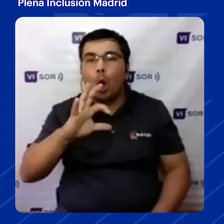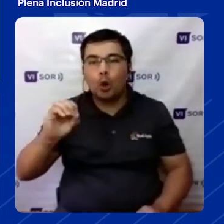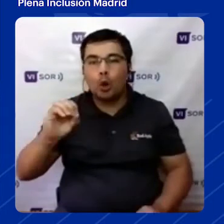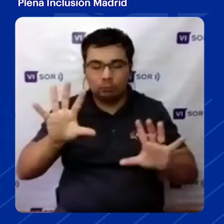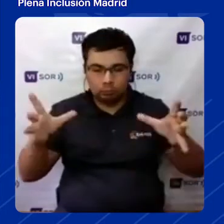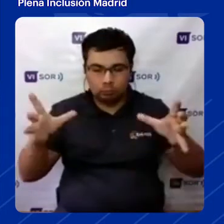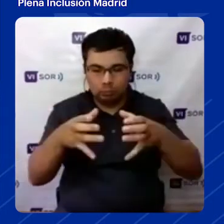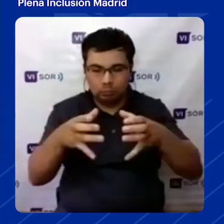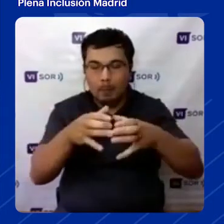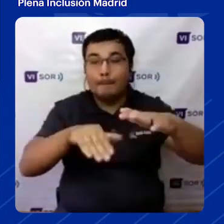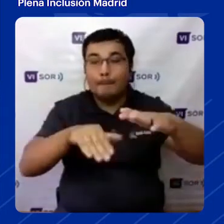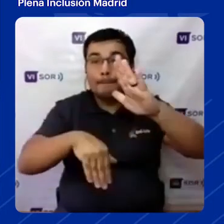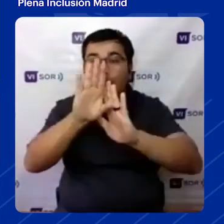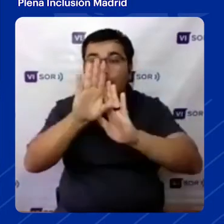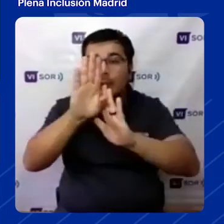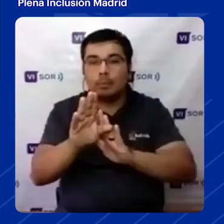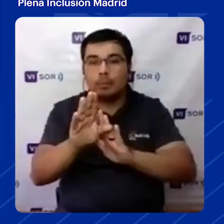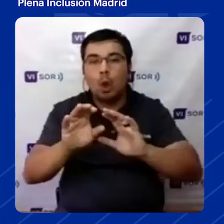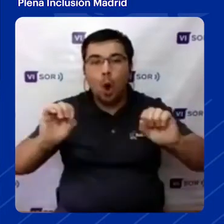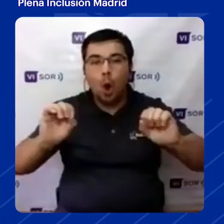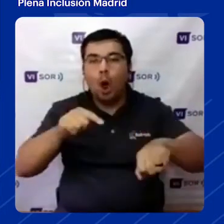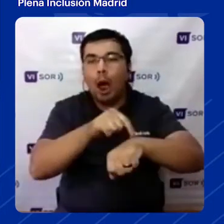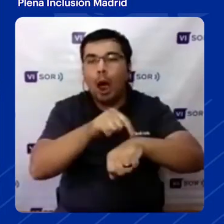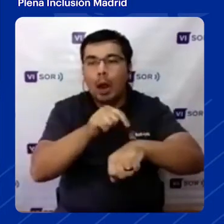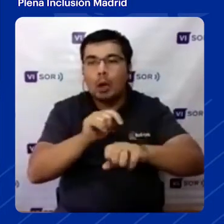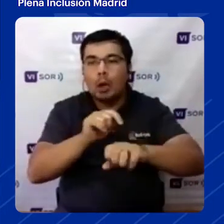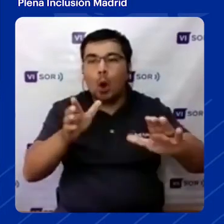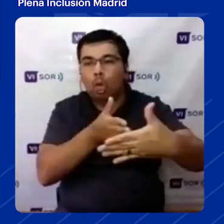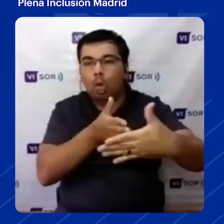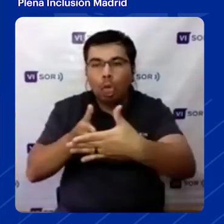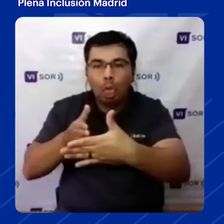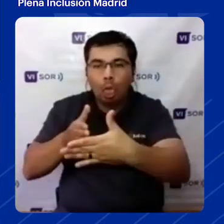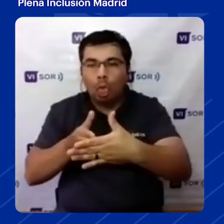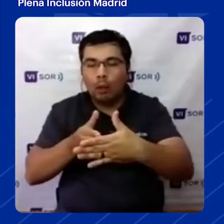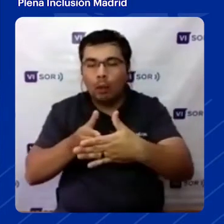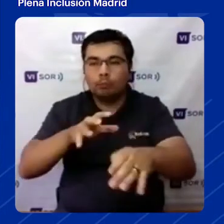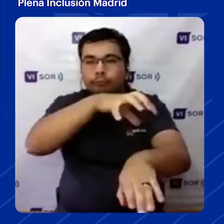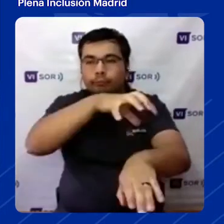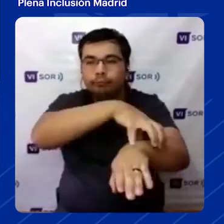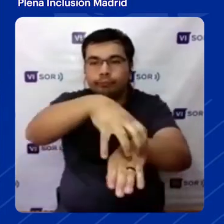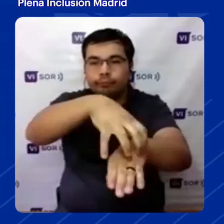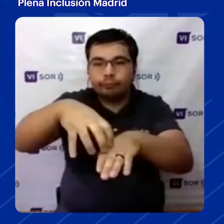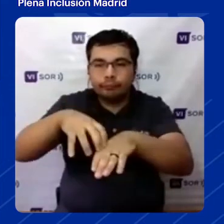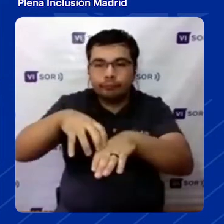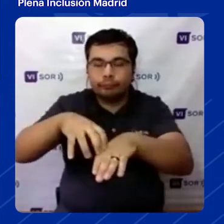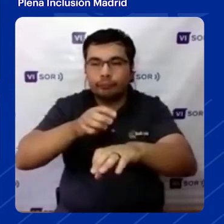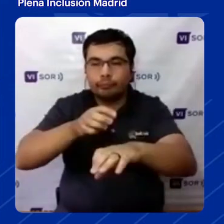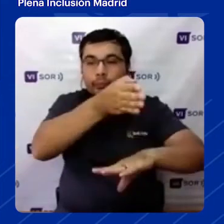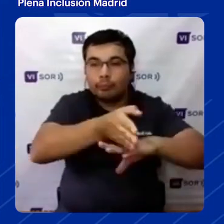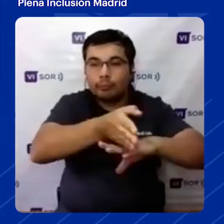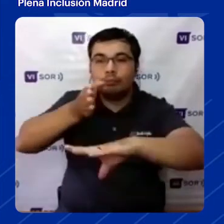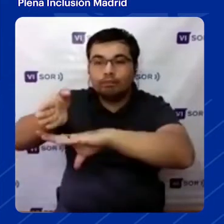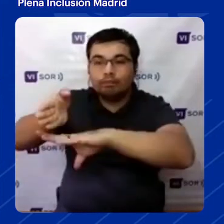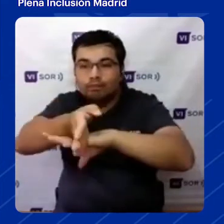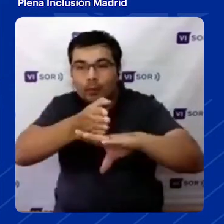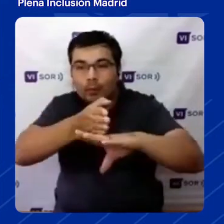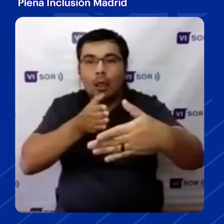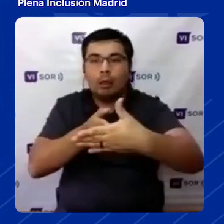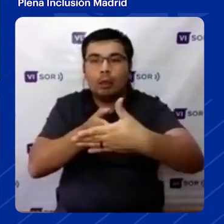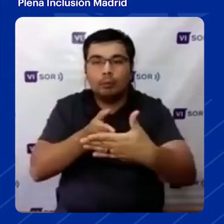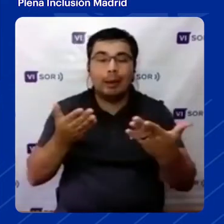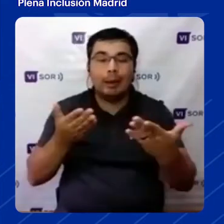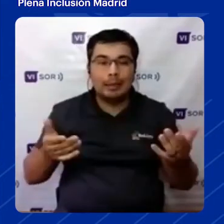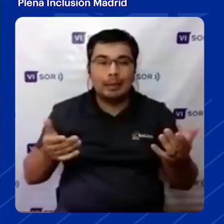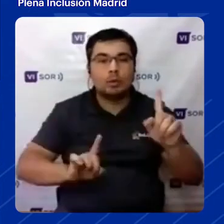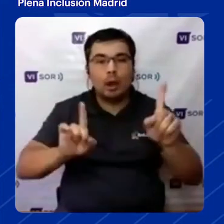los horarios o a las limitaciones para moverse entre regiones, etcétera. Bueno, pues esas son algunas de las dominantes, pero